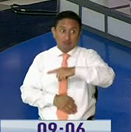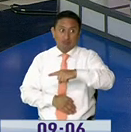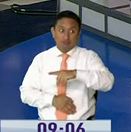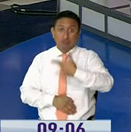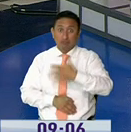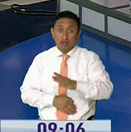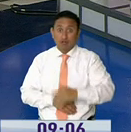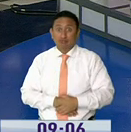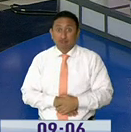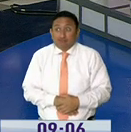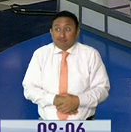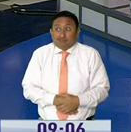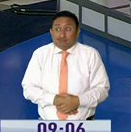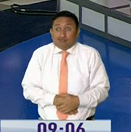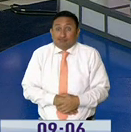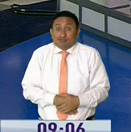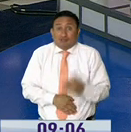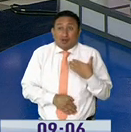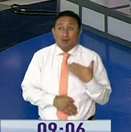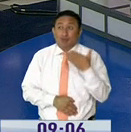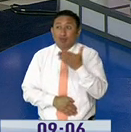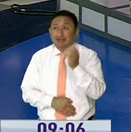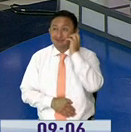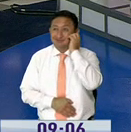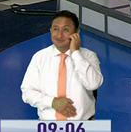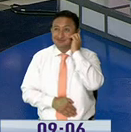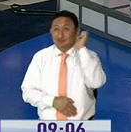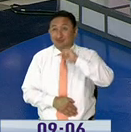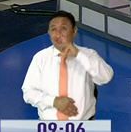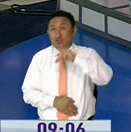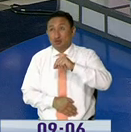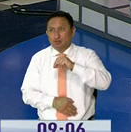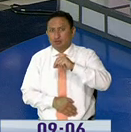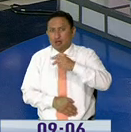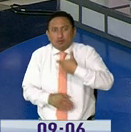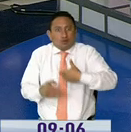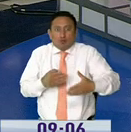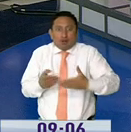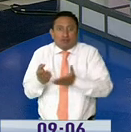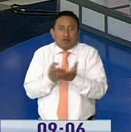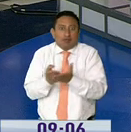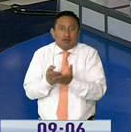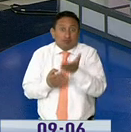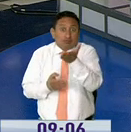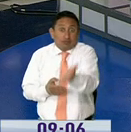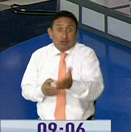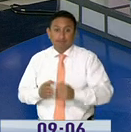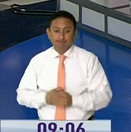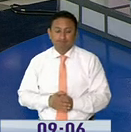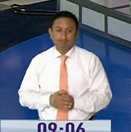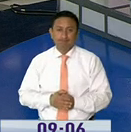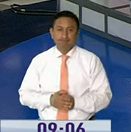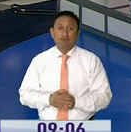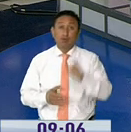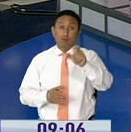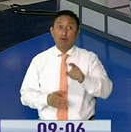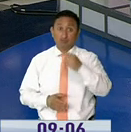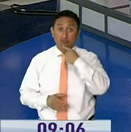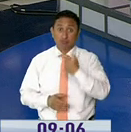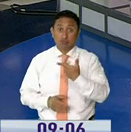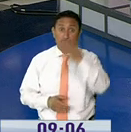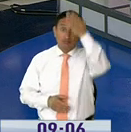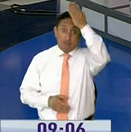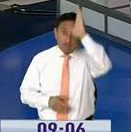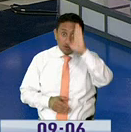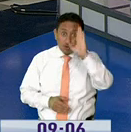está midiendo si me voy o no me voy a contagiar. Estoy sirviendo. Hay veces que los que son muy creyentes dicen,